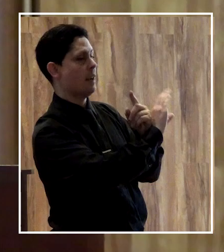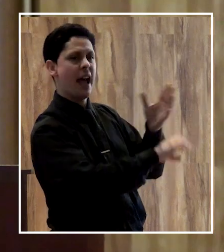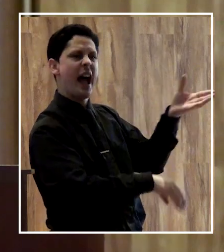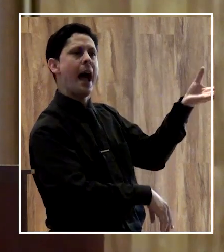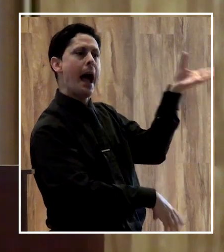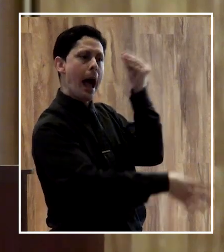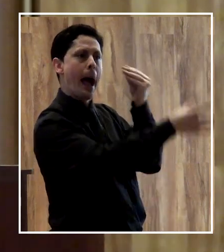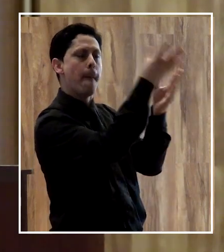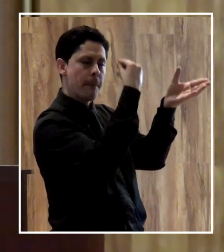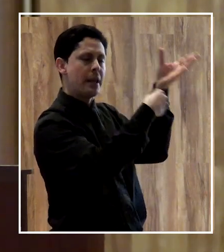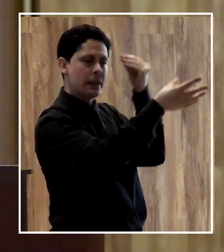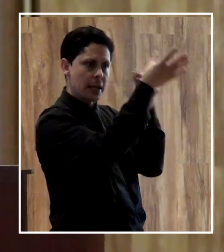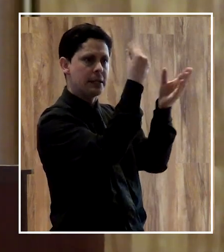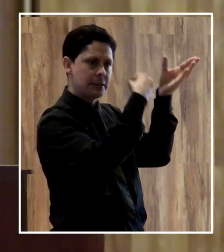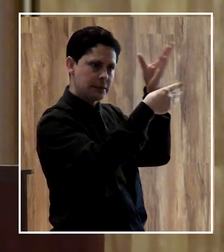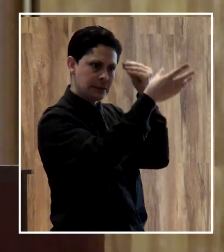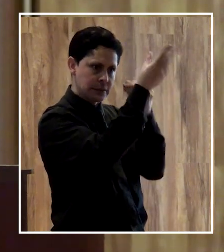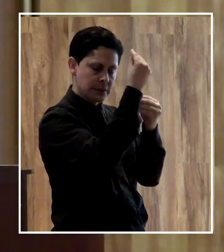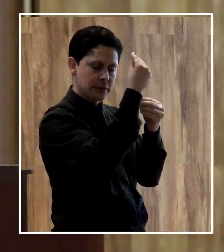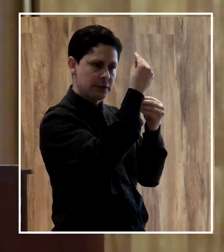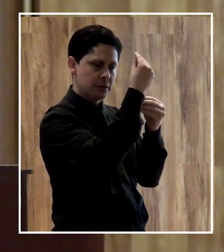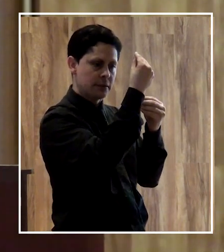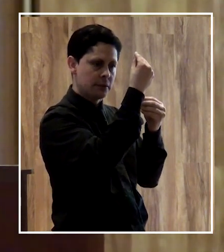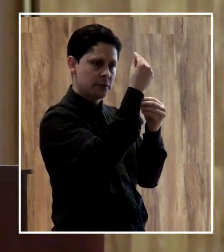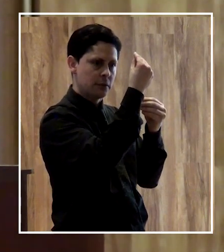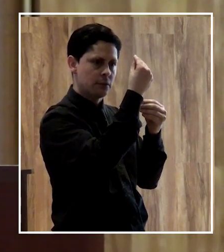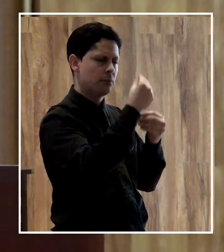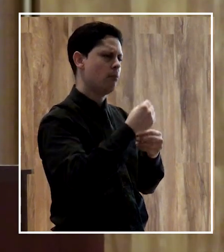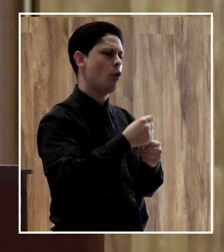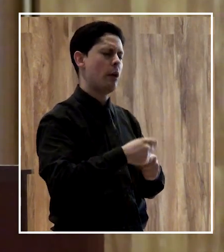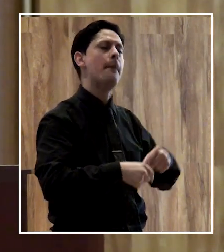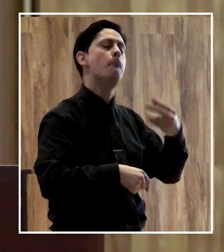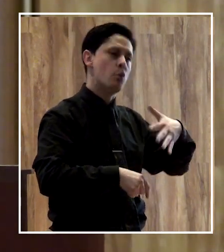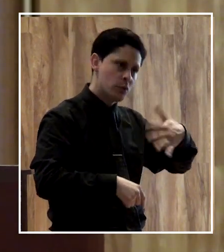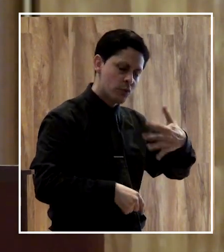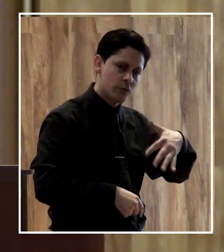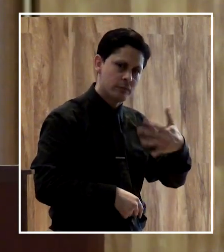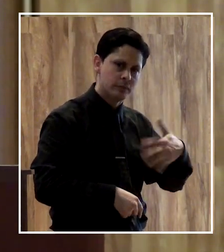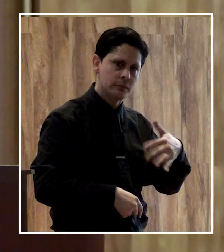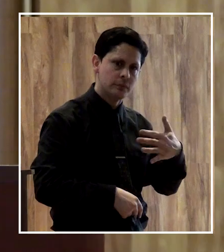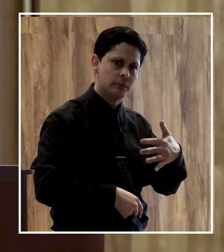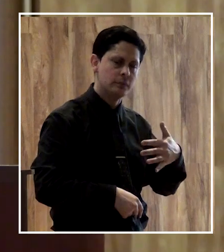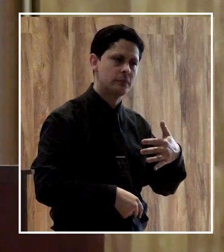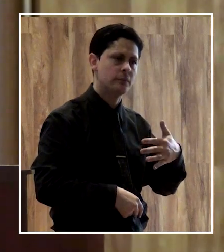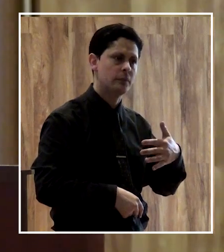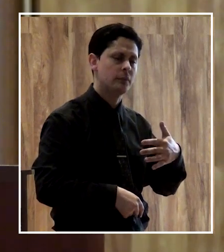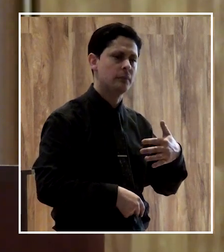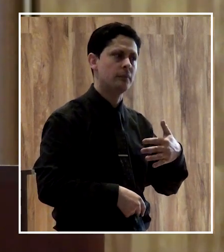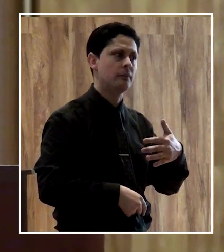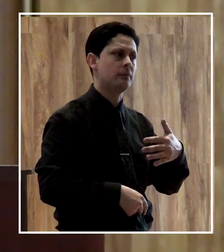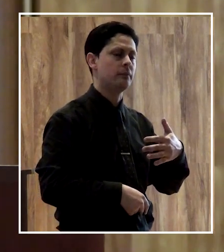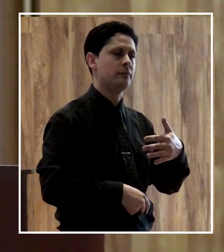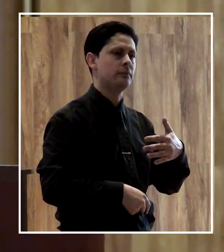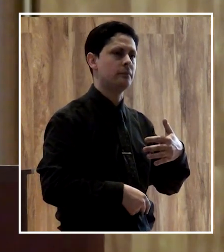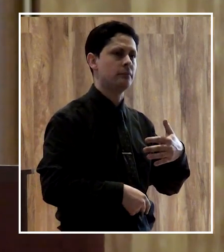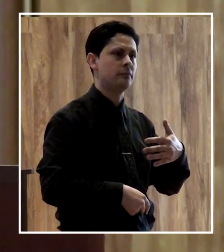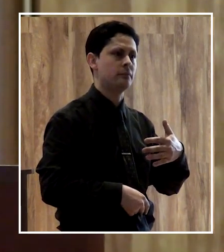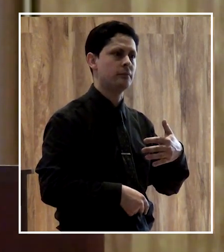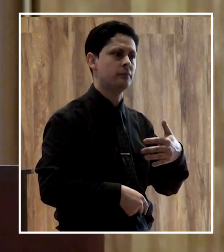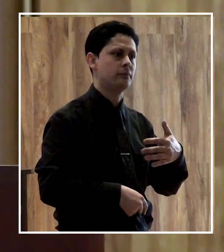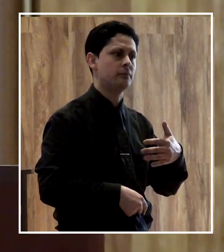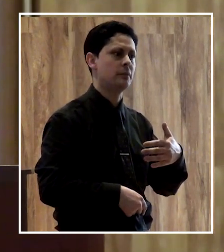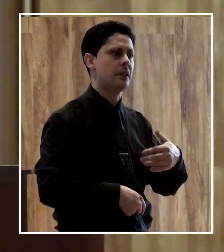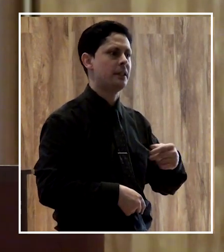beber aquí, y que ha tenido un significado muy grande para llegar